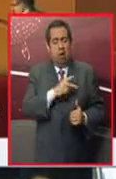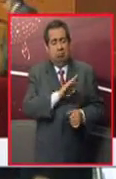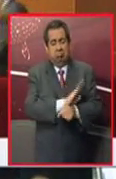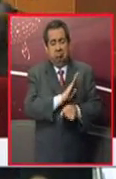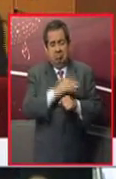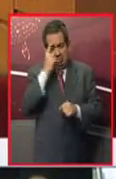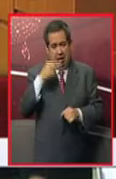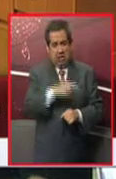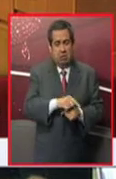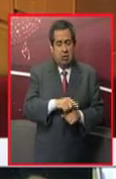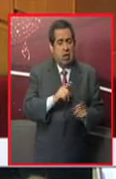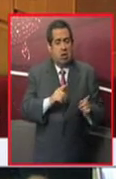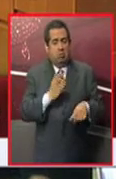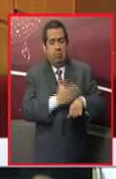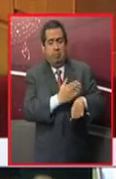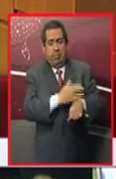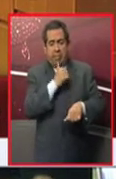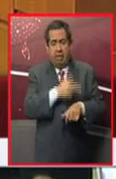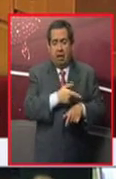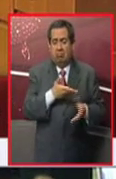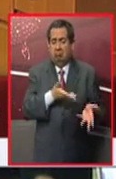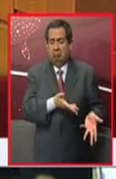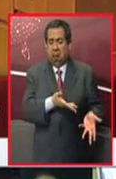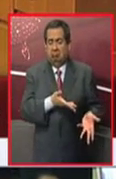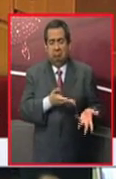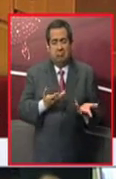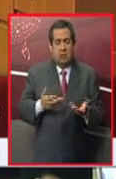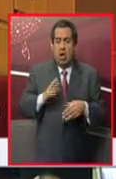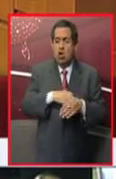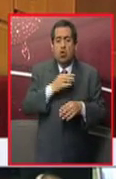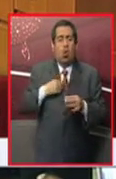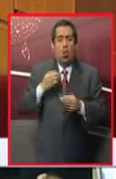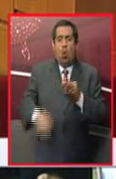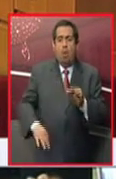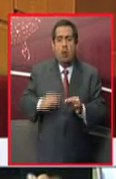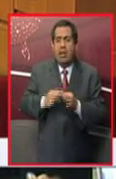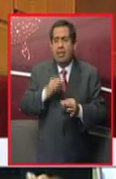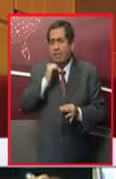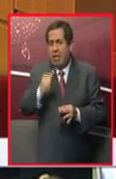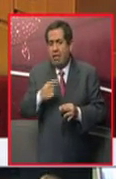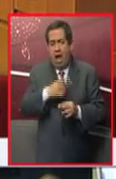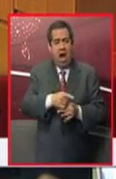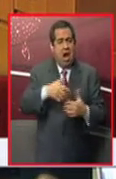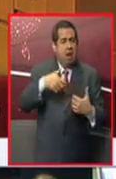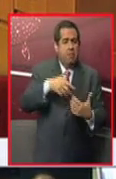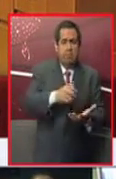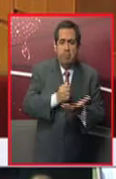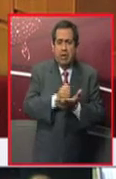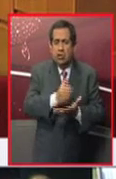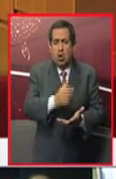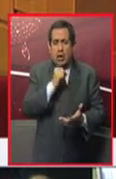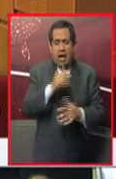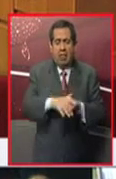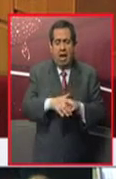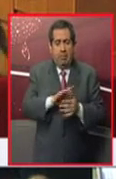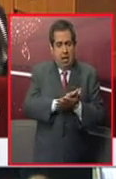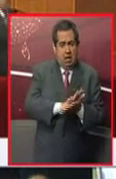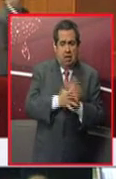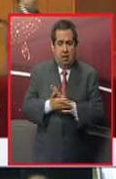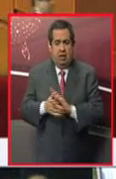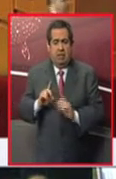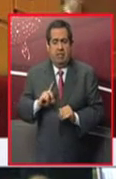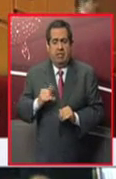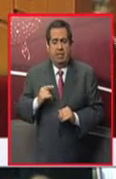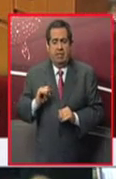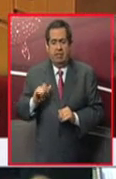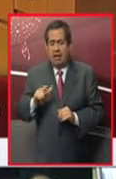para exentarlas de sanciones por el incumplimiento de inversiones en términos de digitalización de